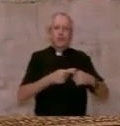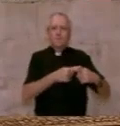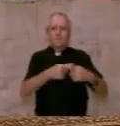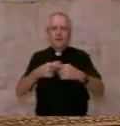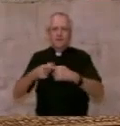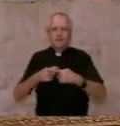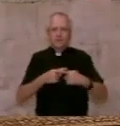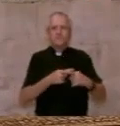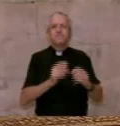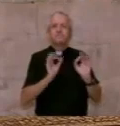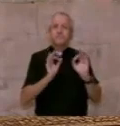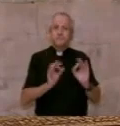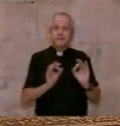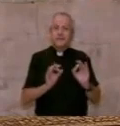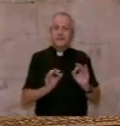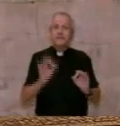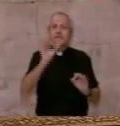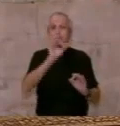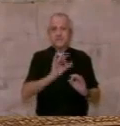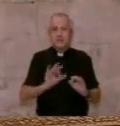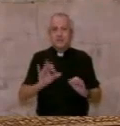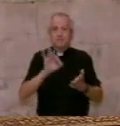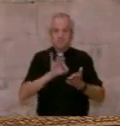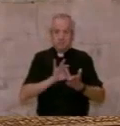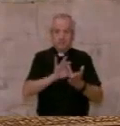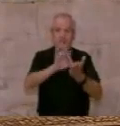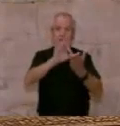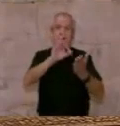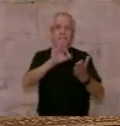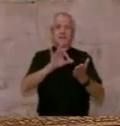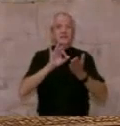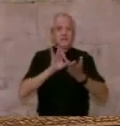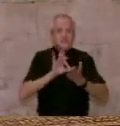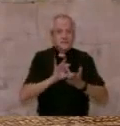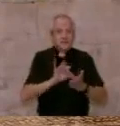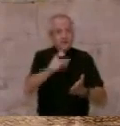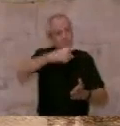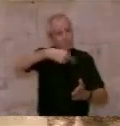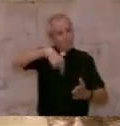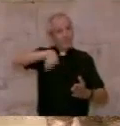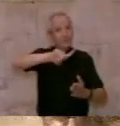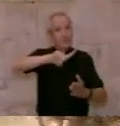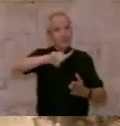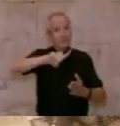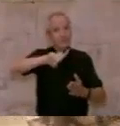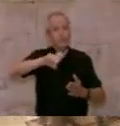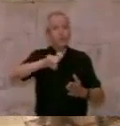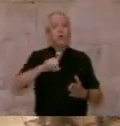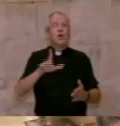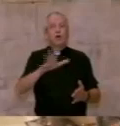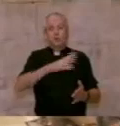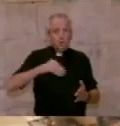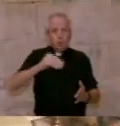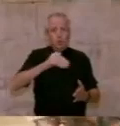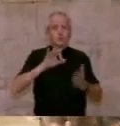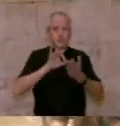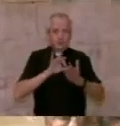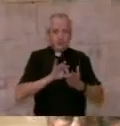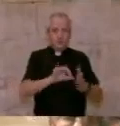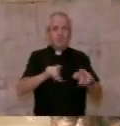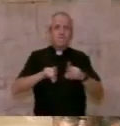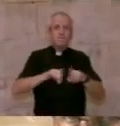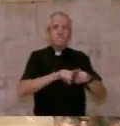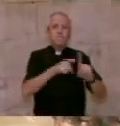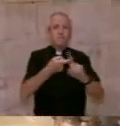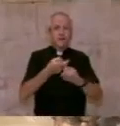efecto, la antífona dice servid, no dice sirve, dice servid, todos,